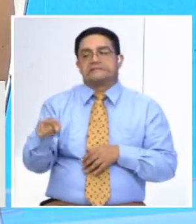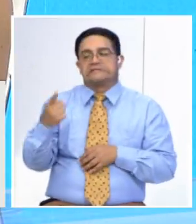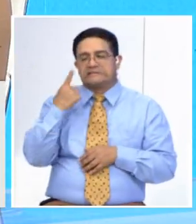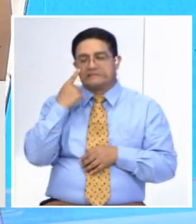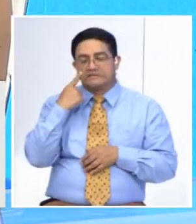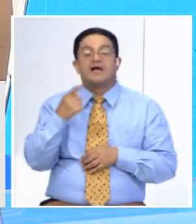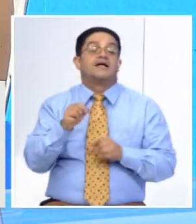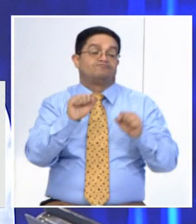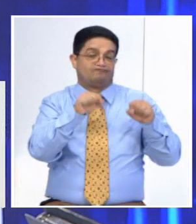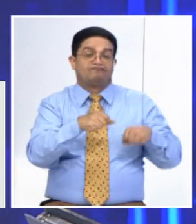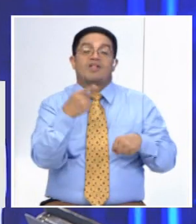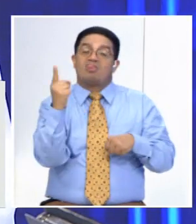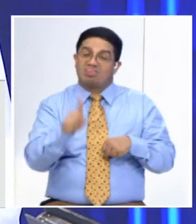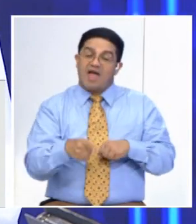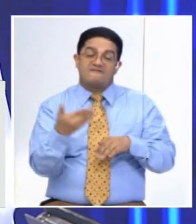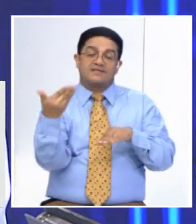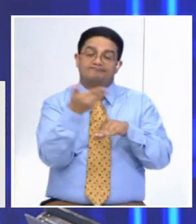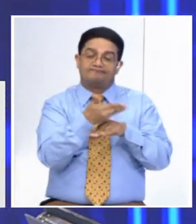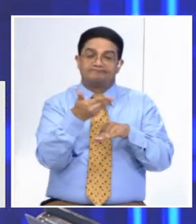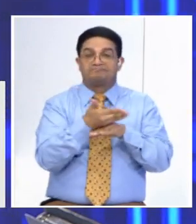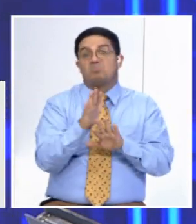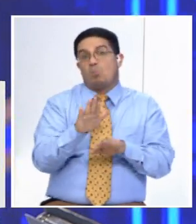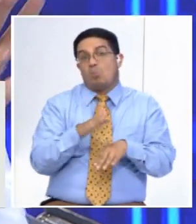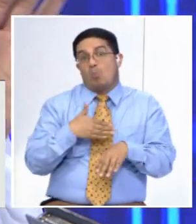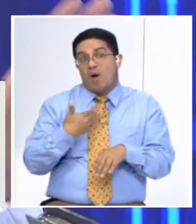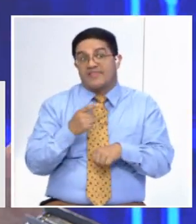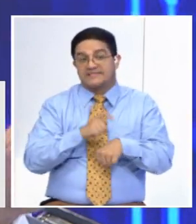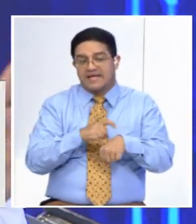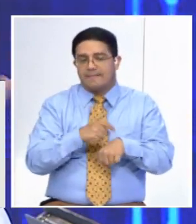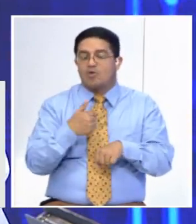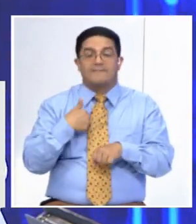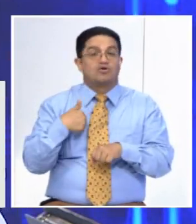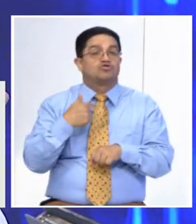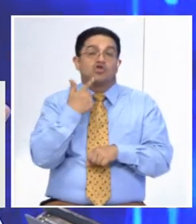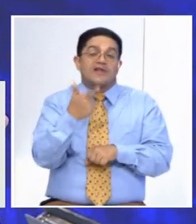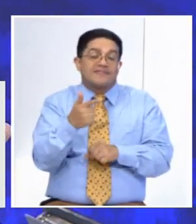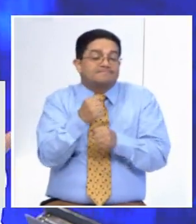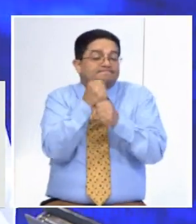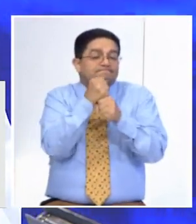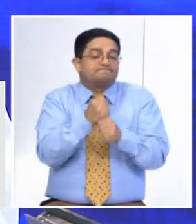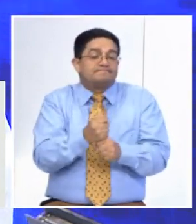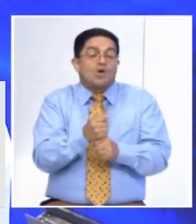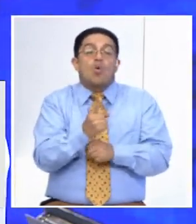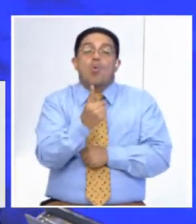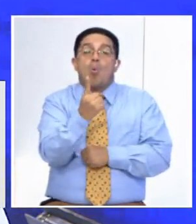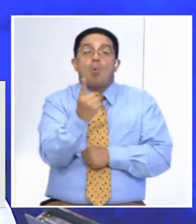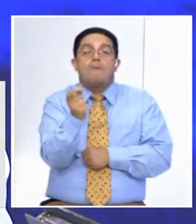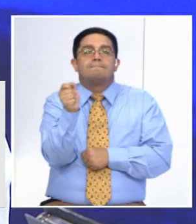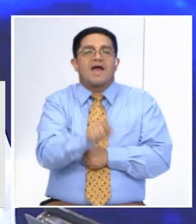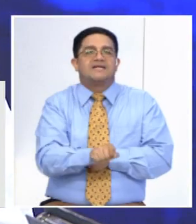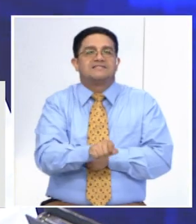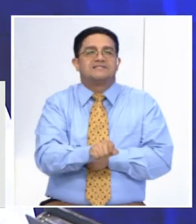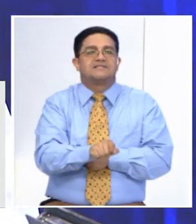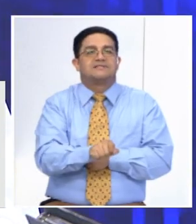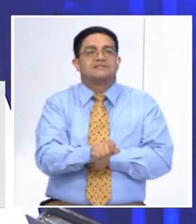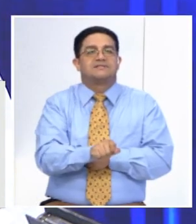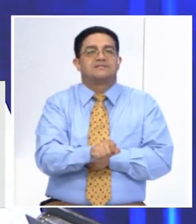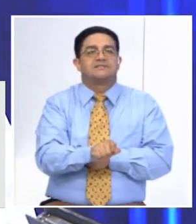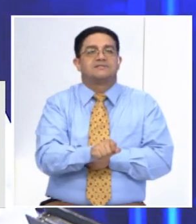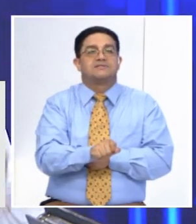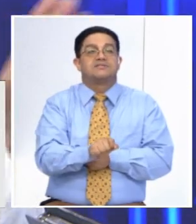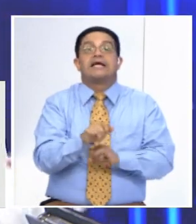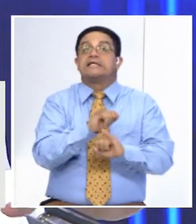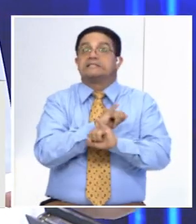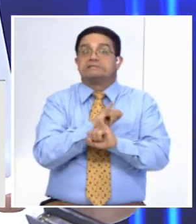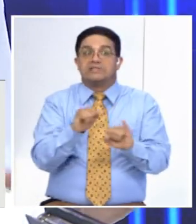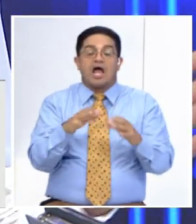ir chequeando, exactamente. Puede ser menos, pero yo siempre les digo, espérate por lo menos un mes y todo va a